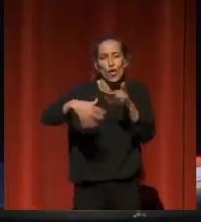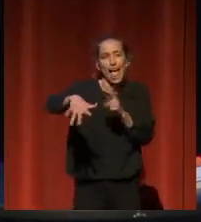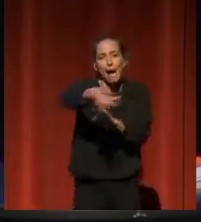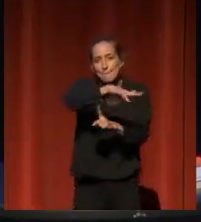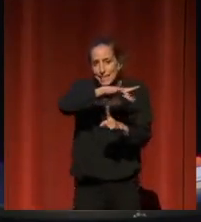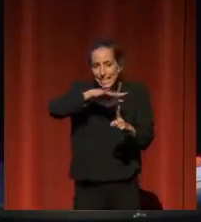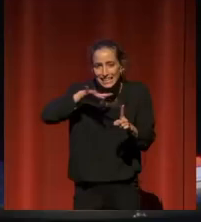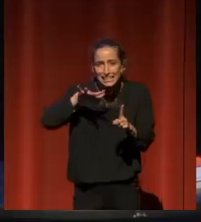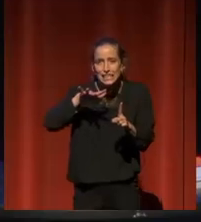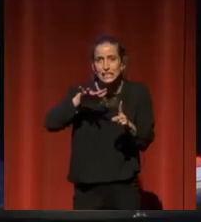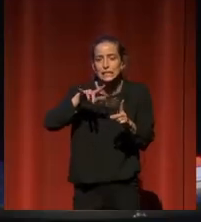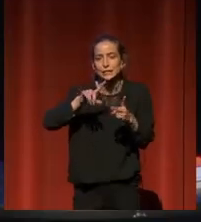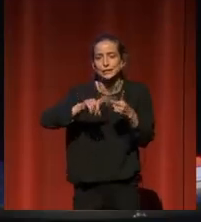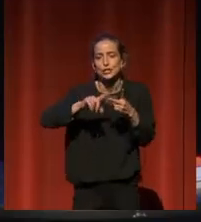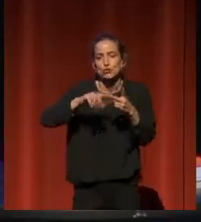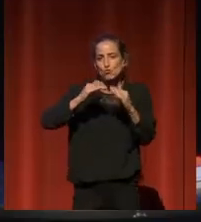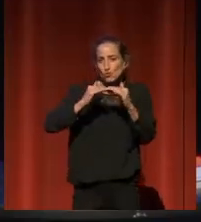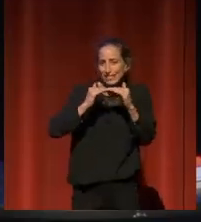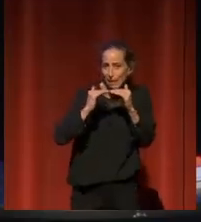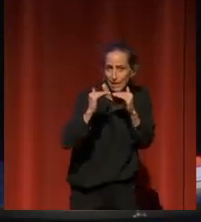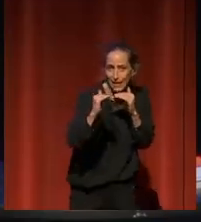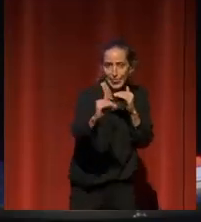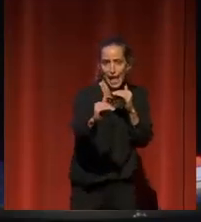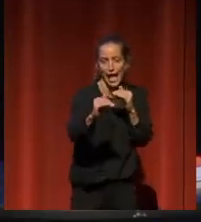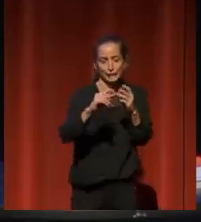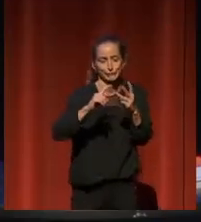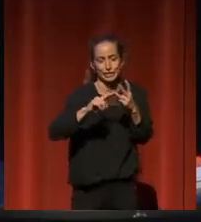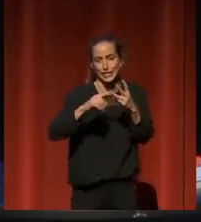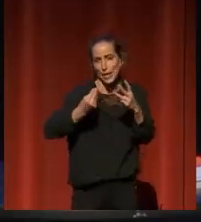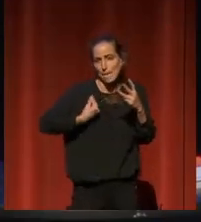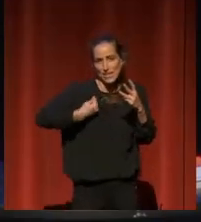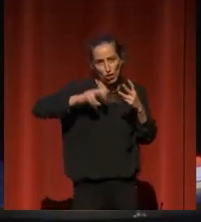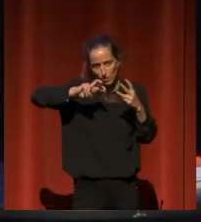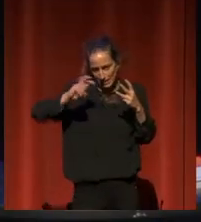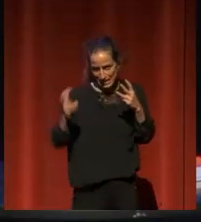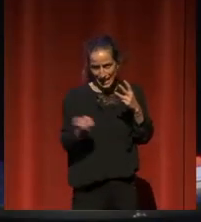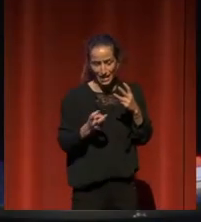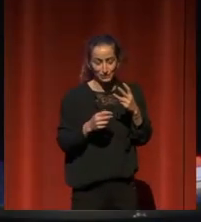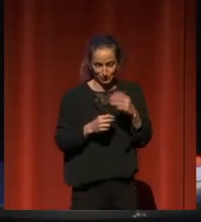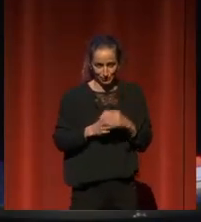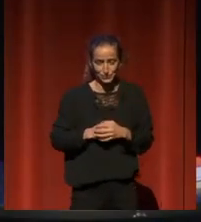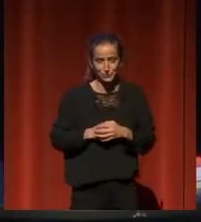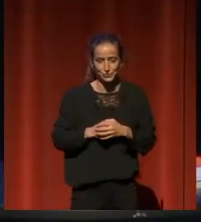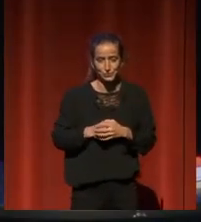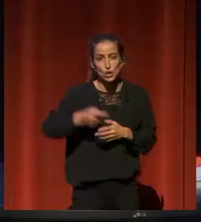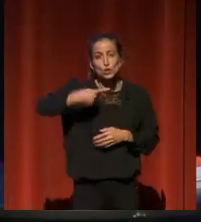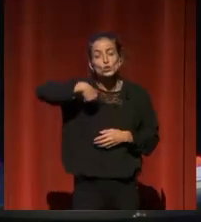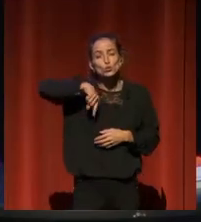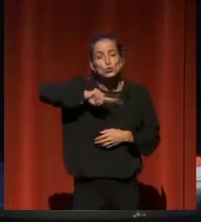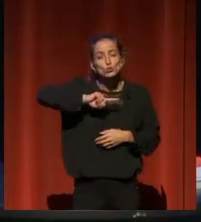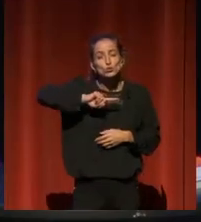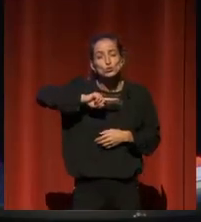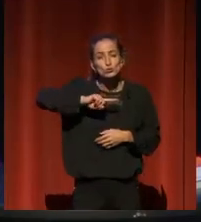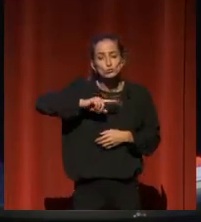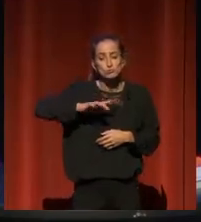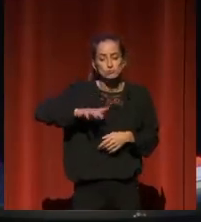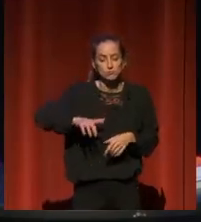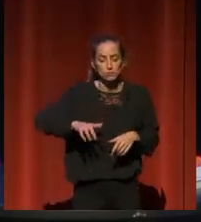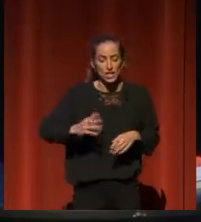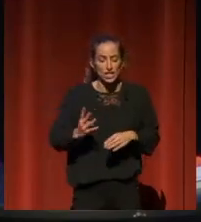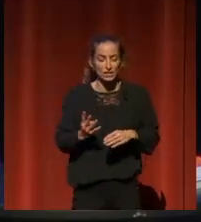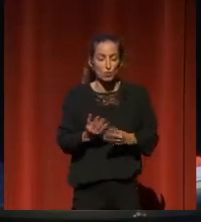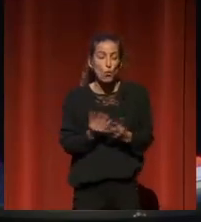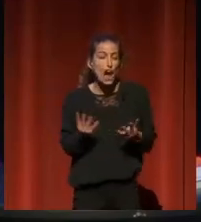de sustentabilidad biodiversidad eh nosotros teníamos un espacio en un jardín muy